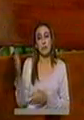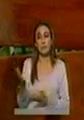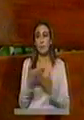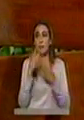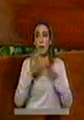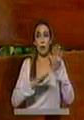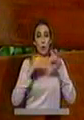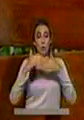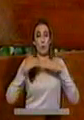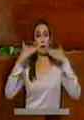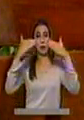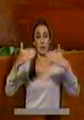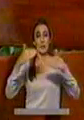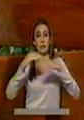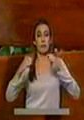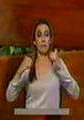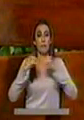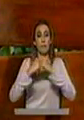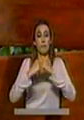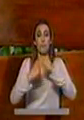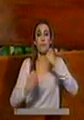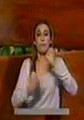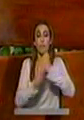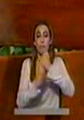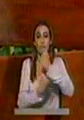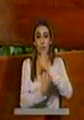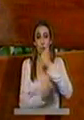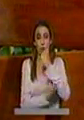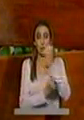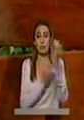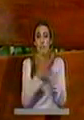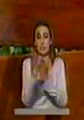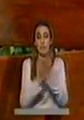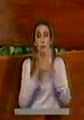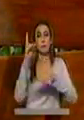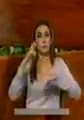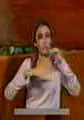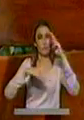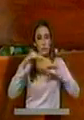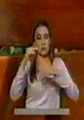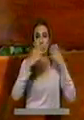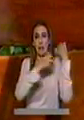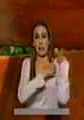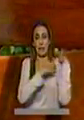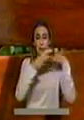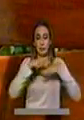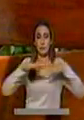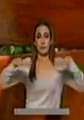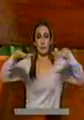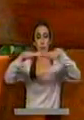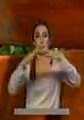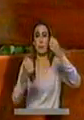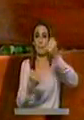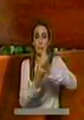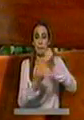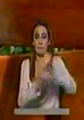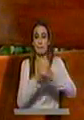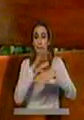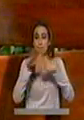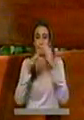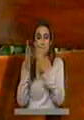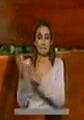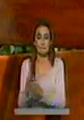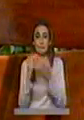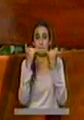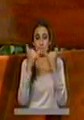cuenta para poder fortalecer todo lo que tiene que ver con servicios, infraestructura y demás, y garantizar un fortalecimiento del